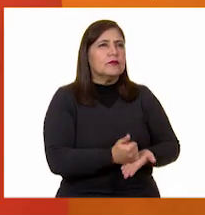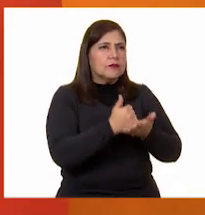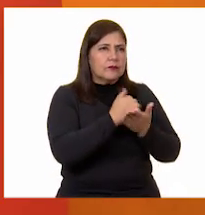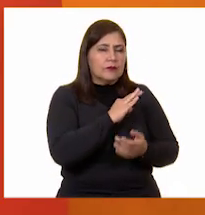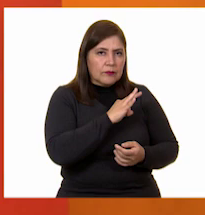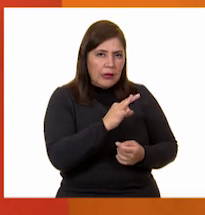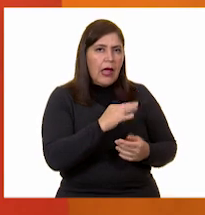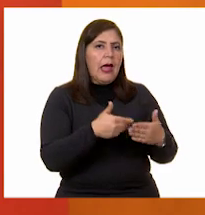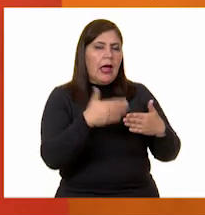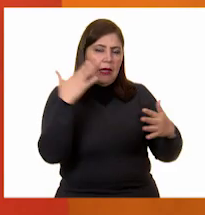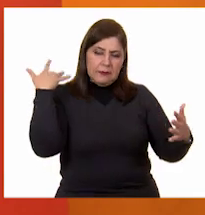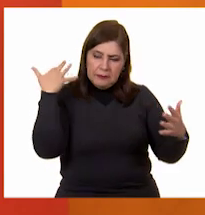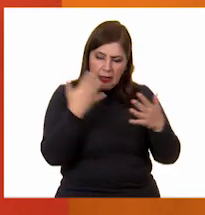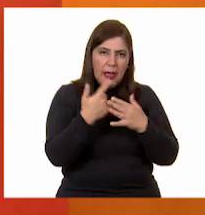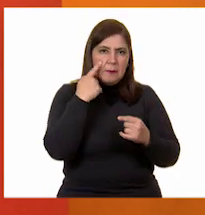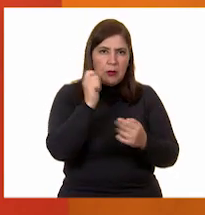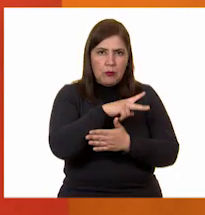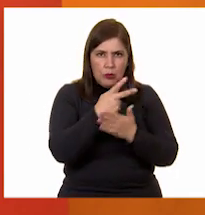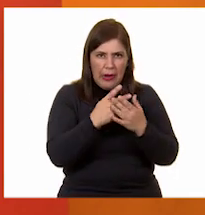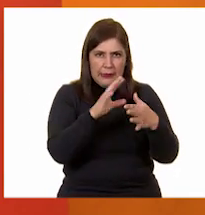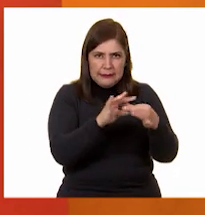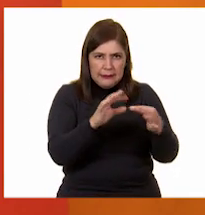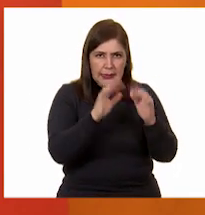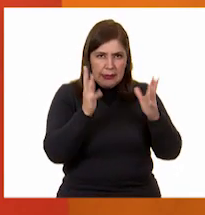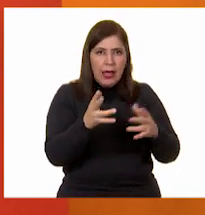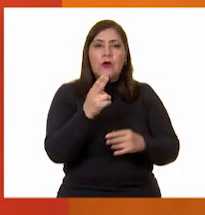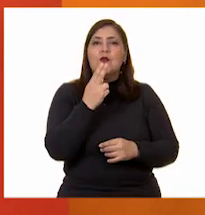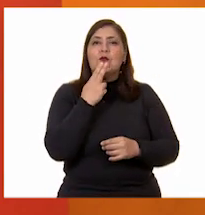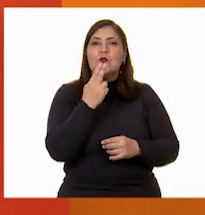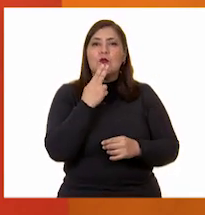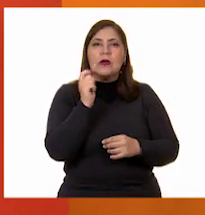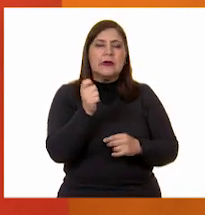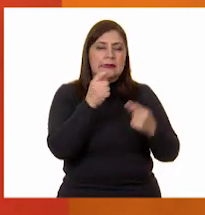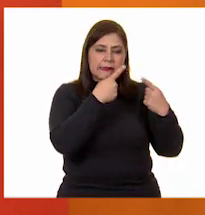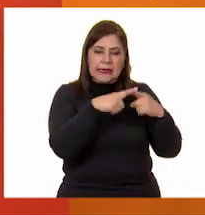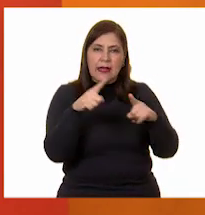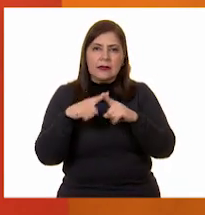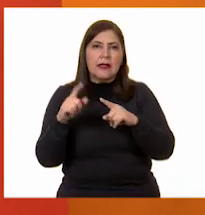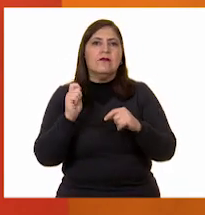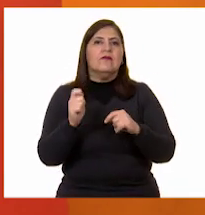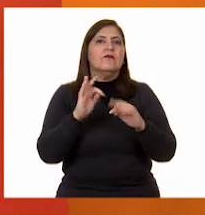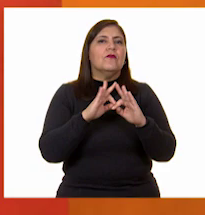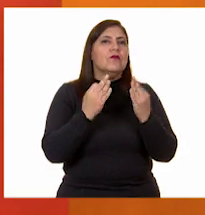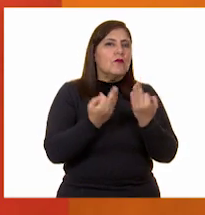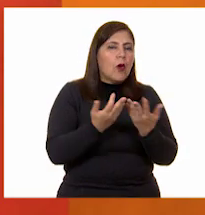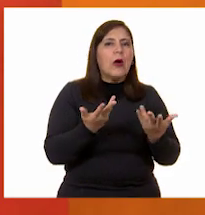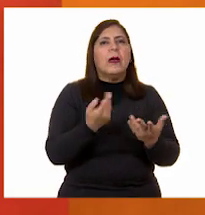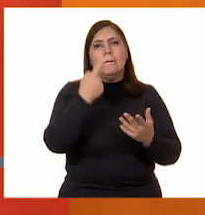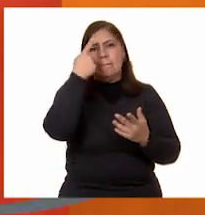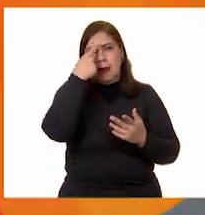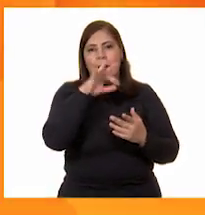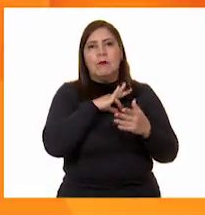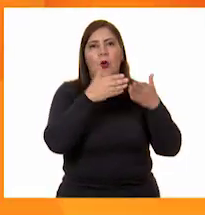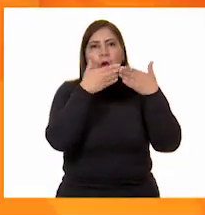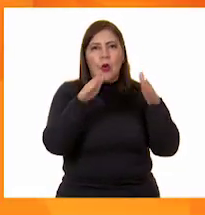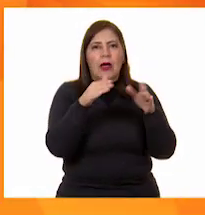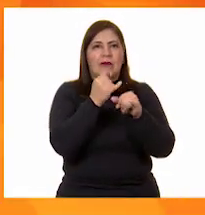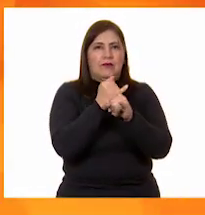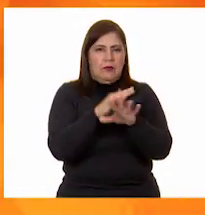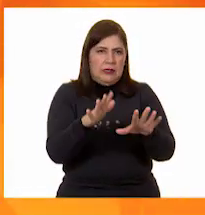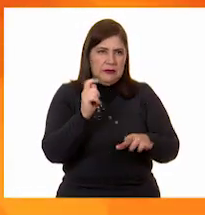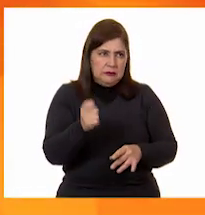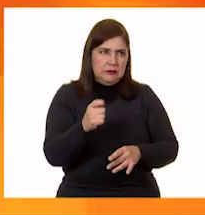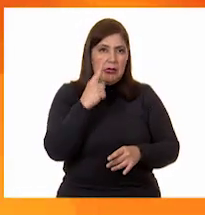que lo abordamos a lo largo de los programas, es el uso de diferentes formatos que ayudarán a una comunicación accesible,